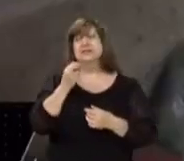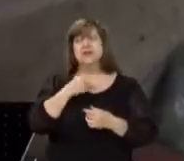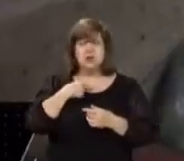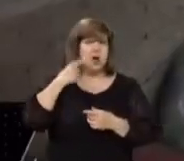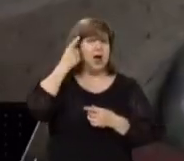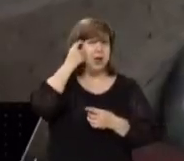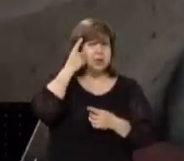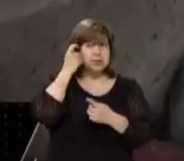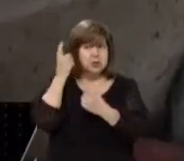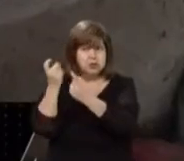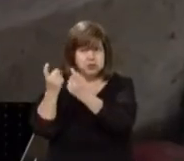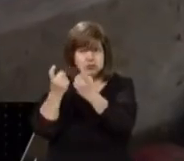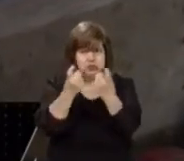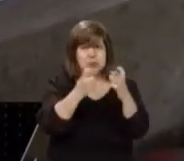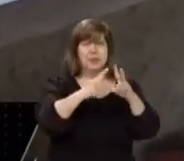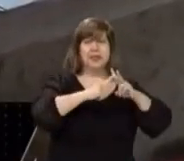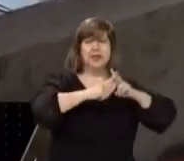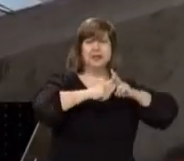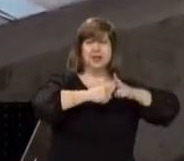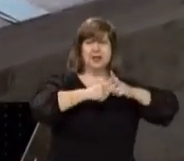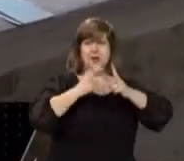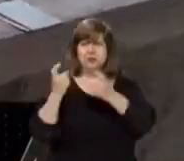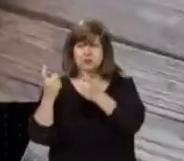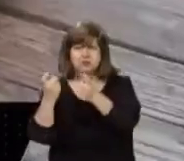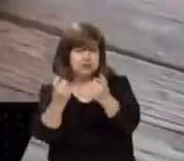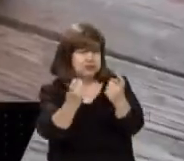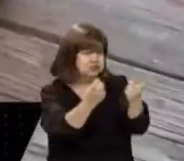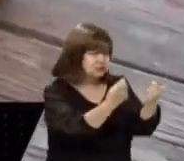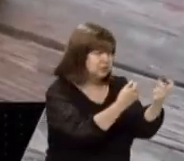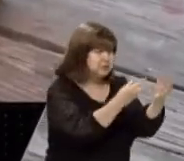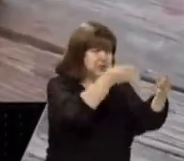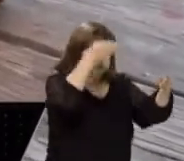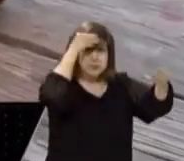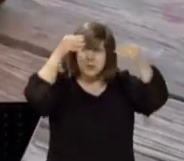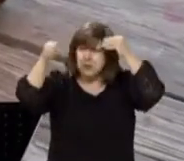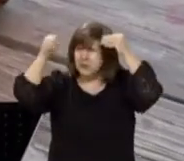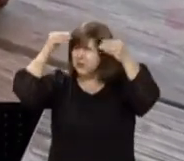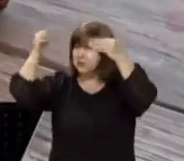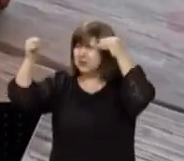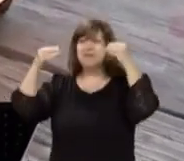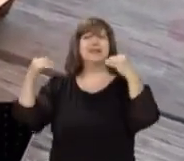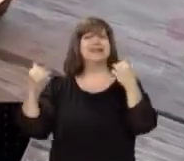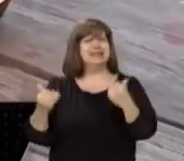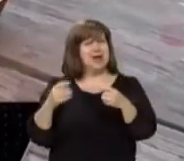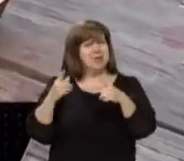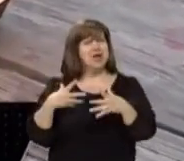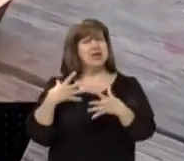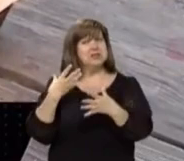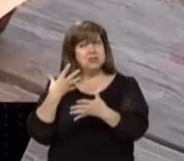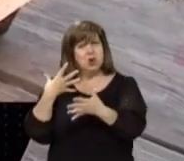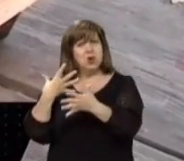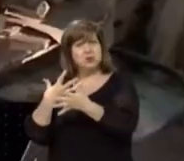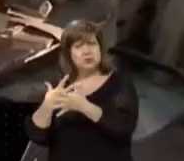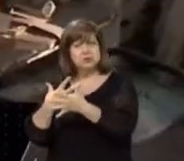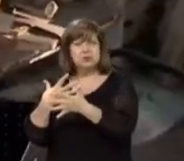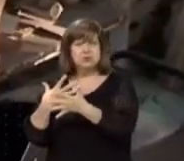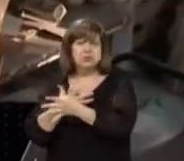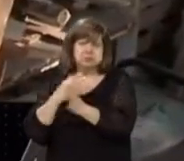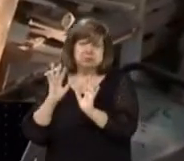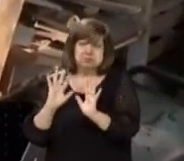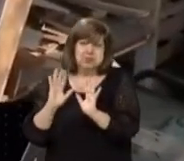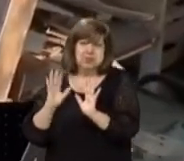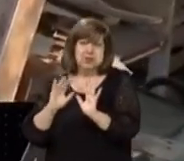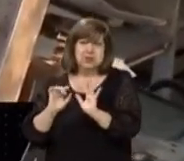cosas en los talleres, me he hecho muchos certificados,